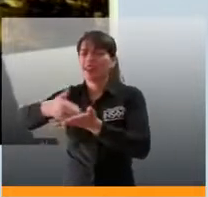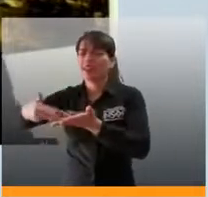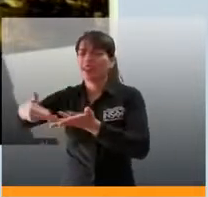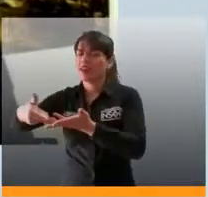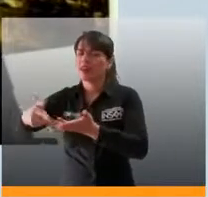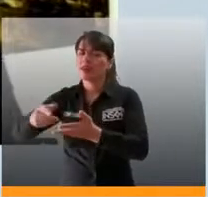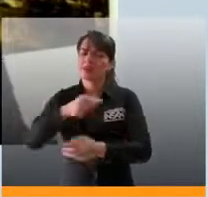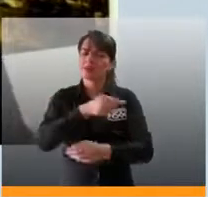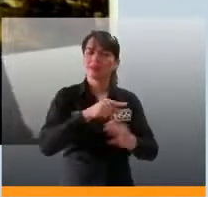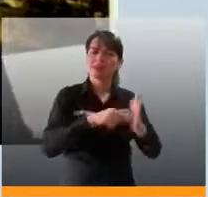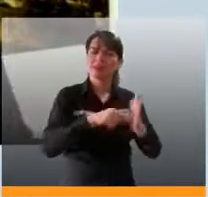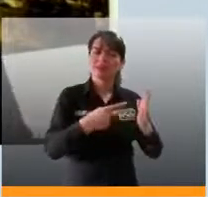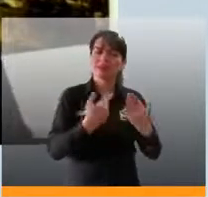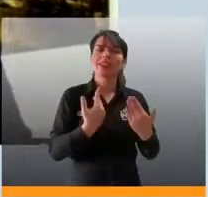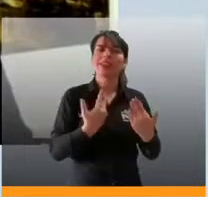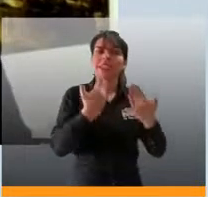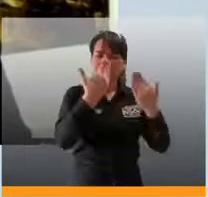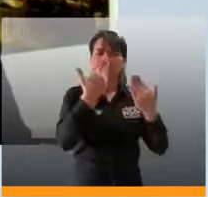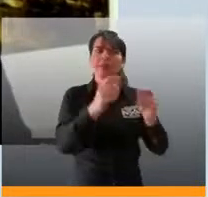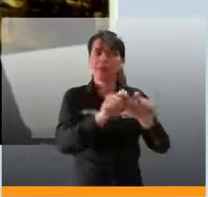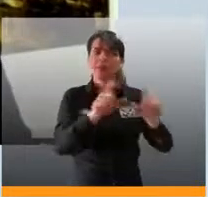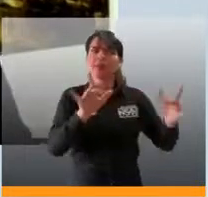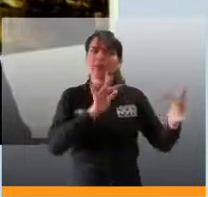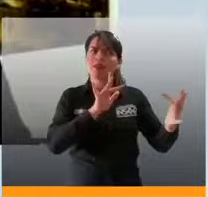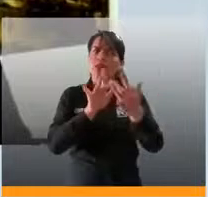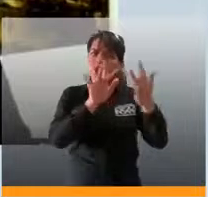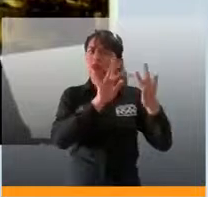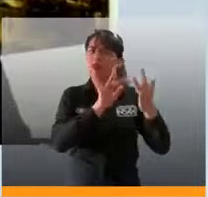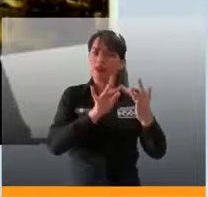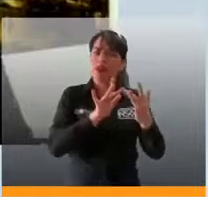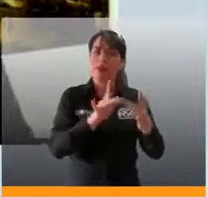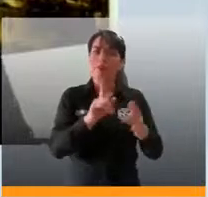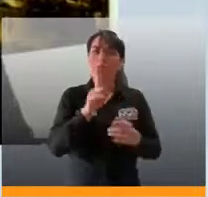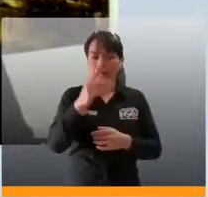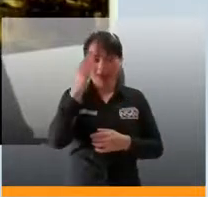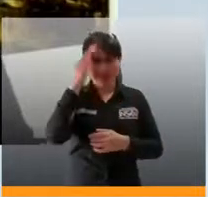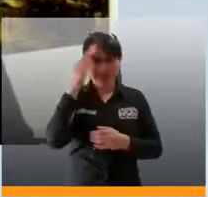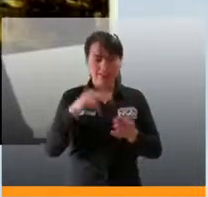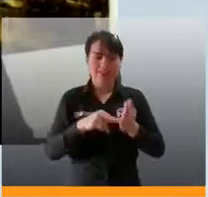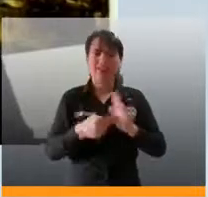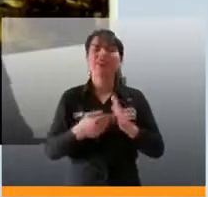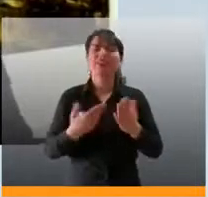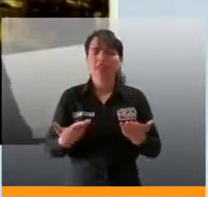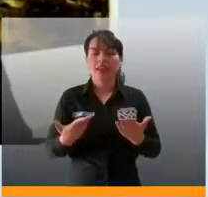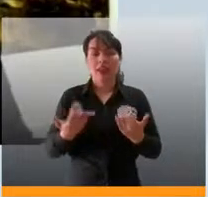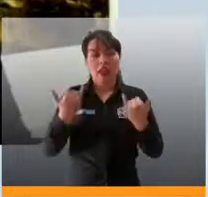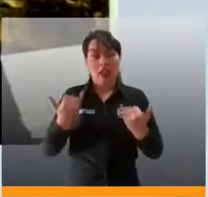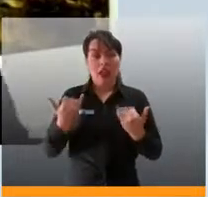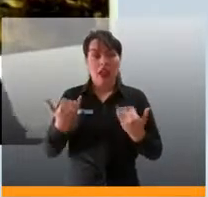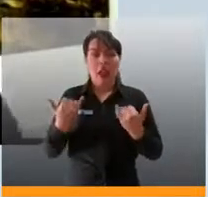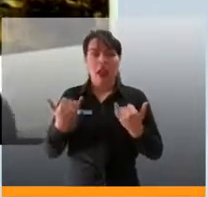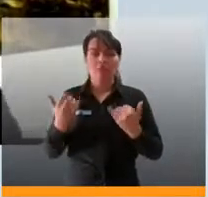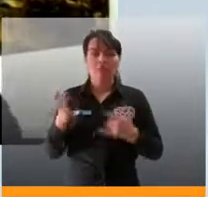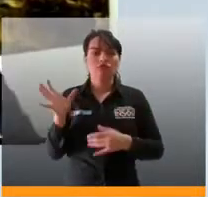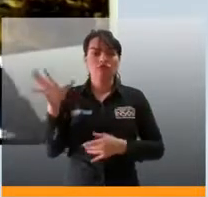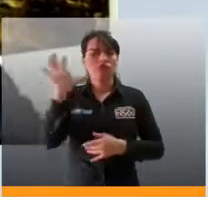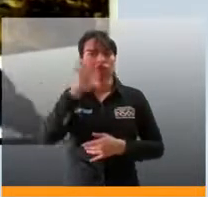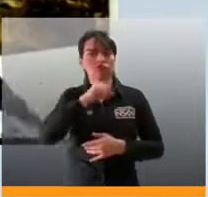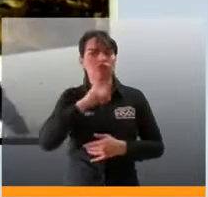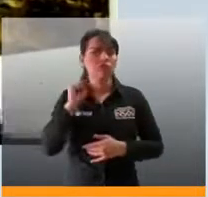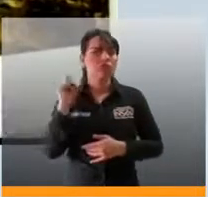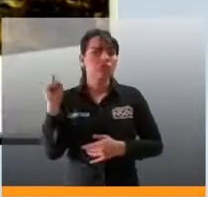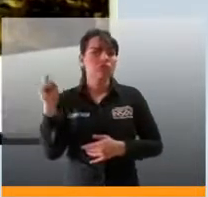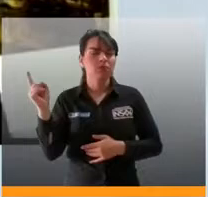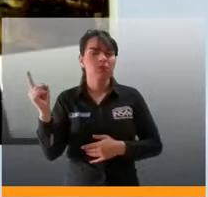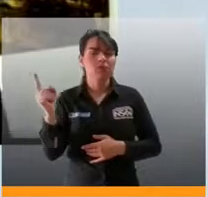permiten llegar, pero la presencialidad seguramente nos hace que el dinamismo sea un tanto mayor. Sin embargo,